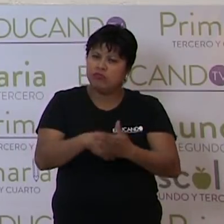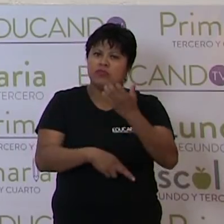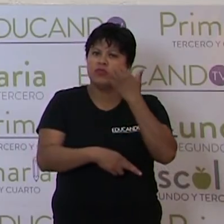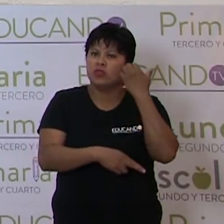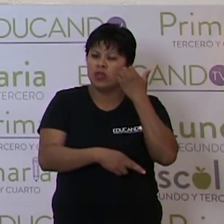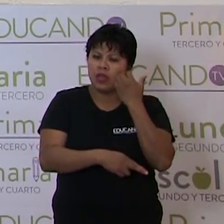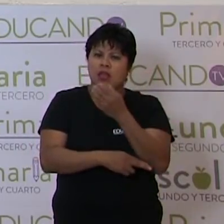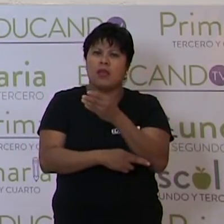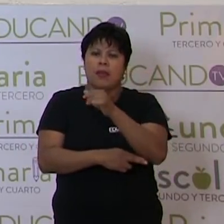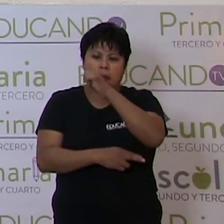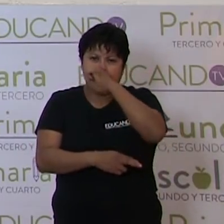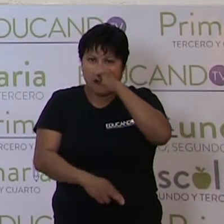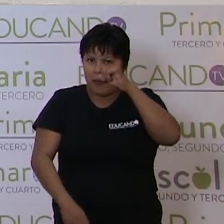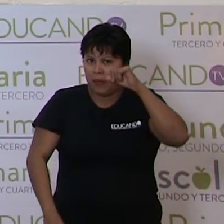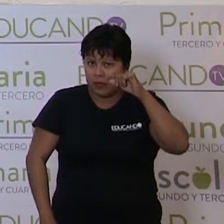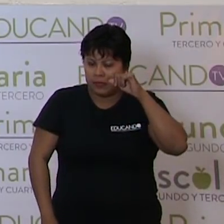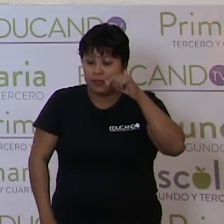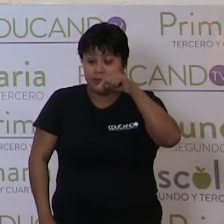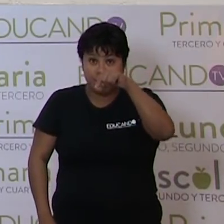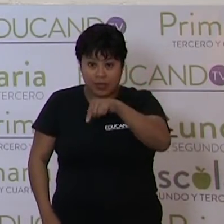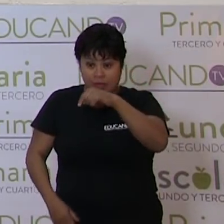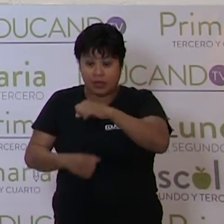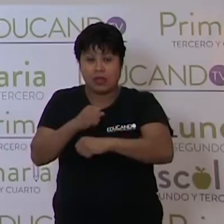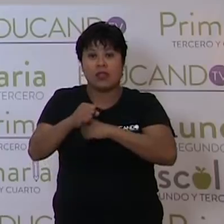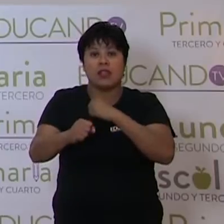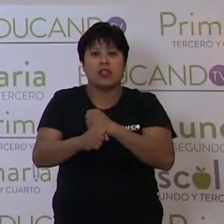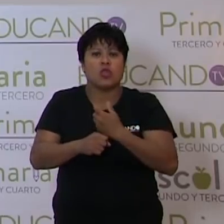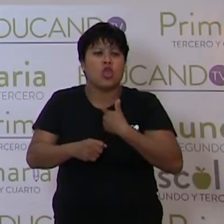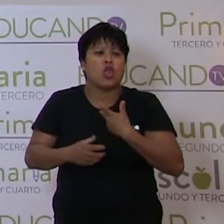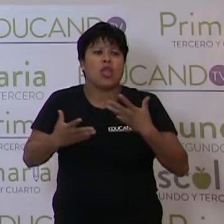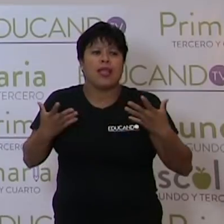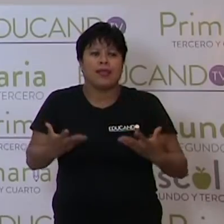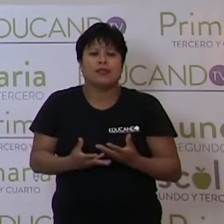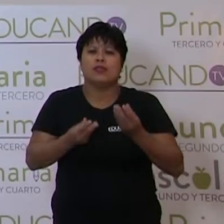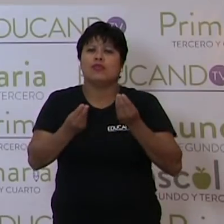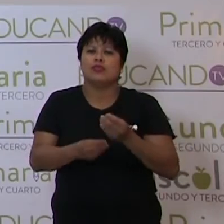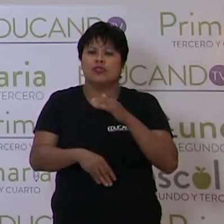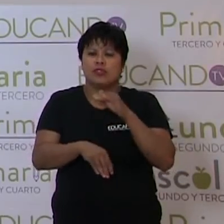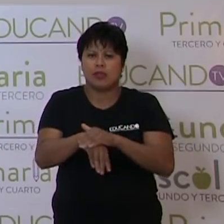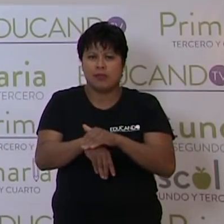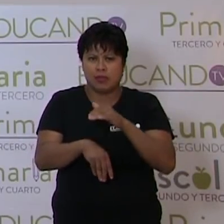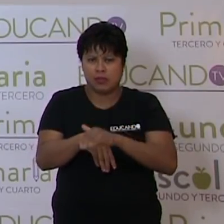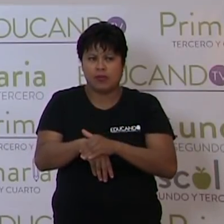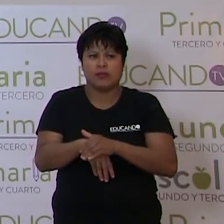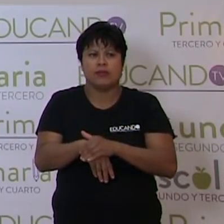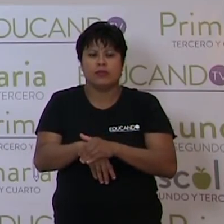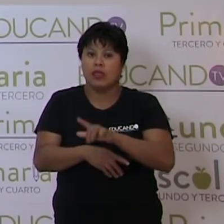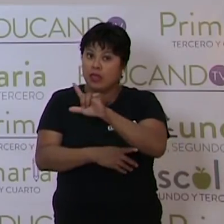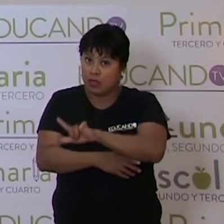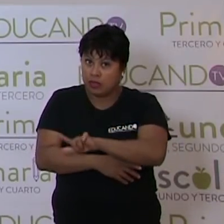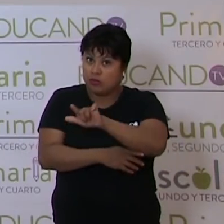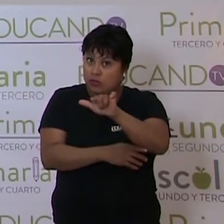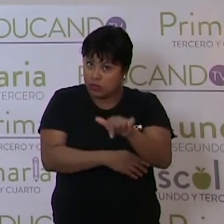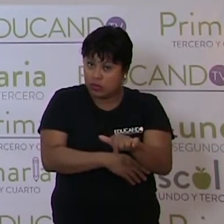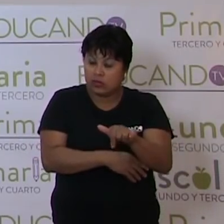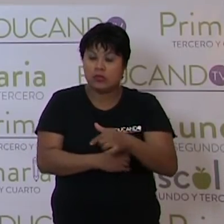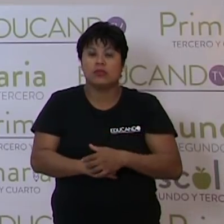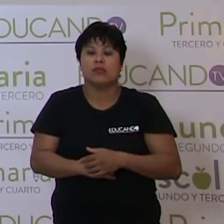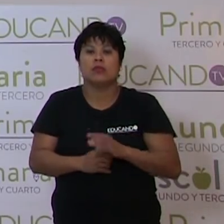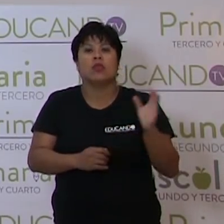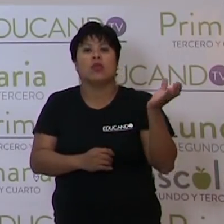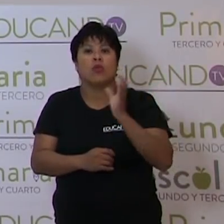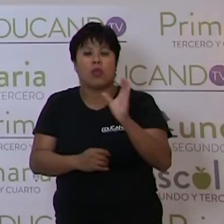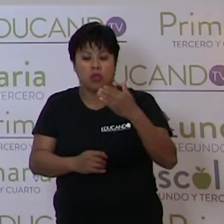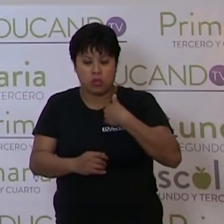Benito Juárez. Ese ciclo escolar hice muchos amigos. Luego,